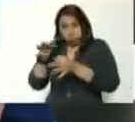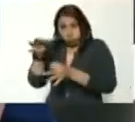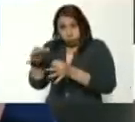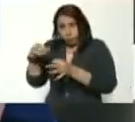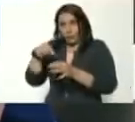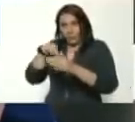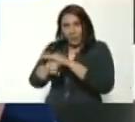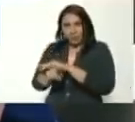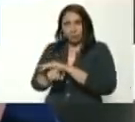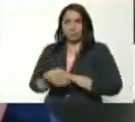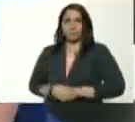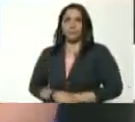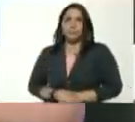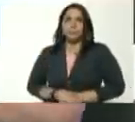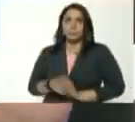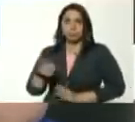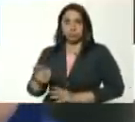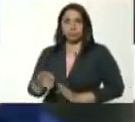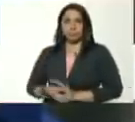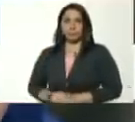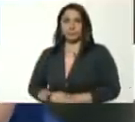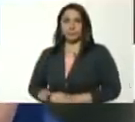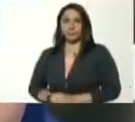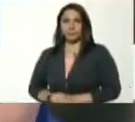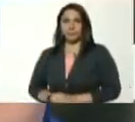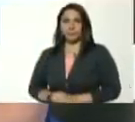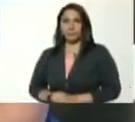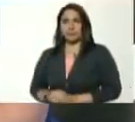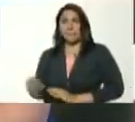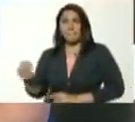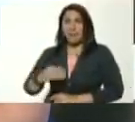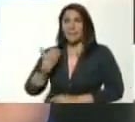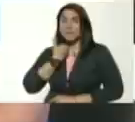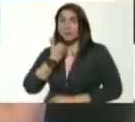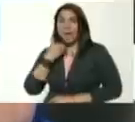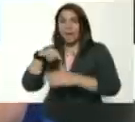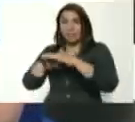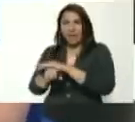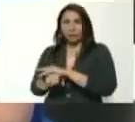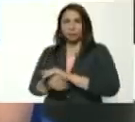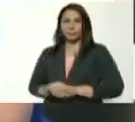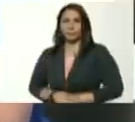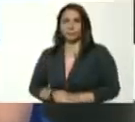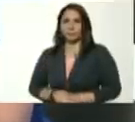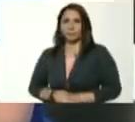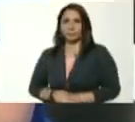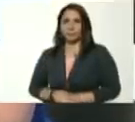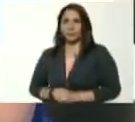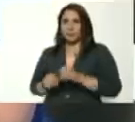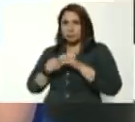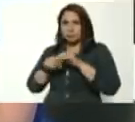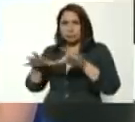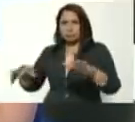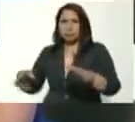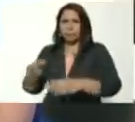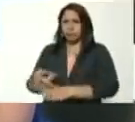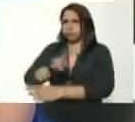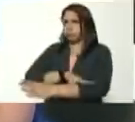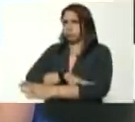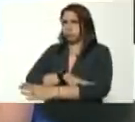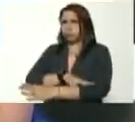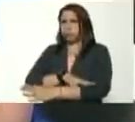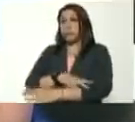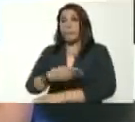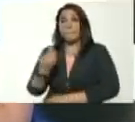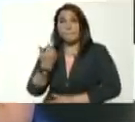mayor interacción, esta afinidad favorece que penetren más virus a las células y por lo tanto se replique el virus. Al